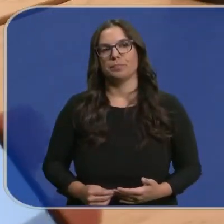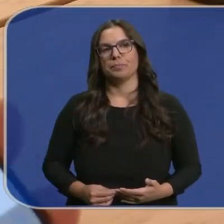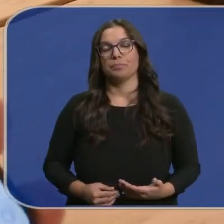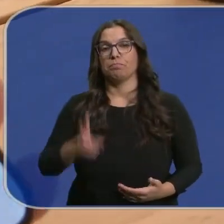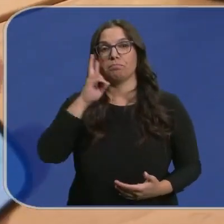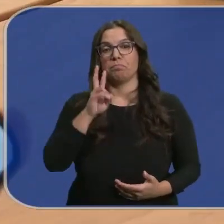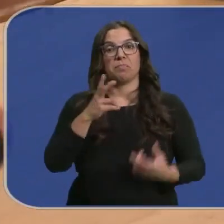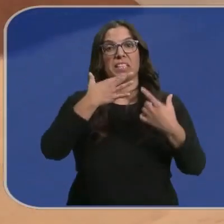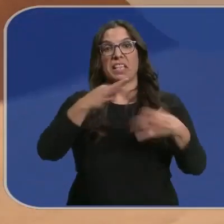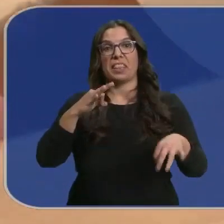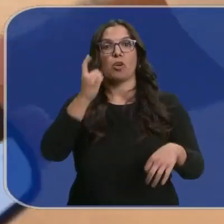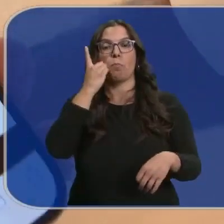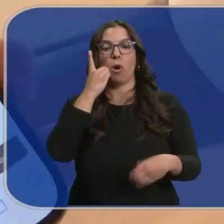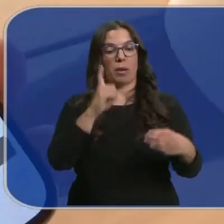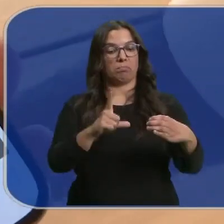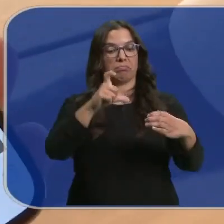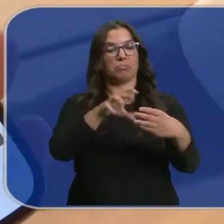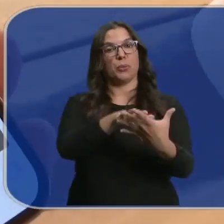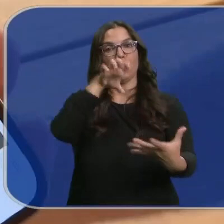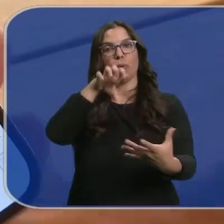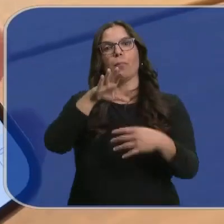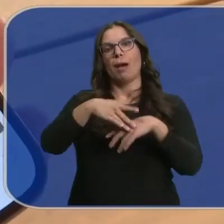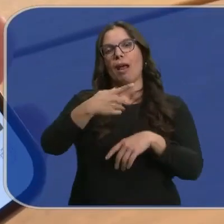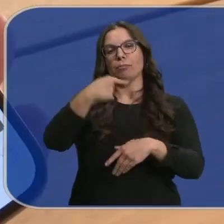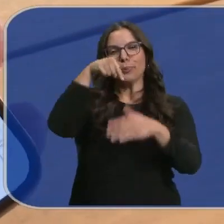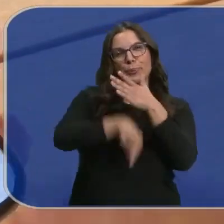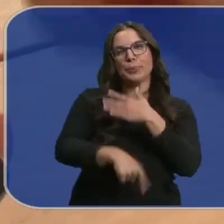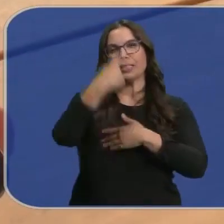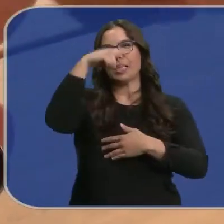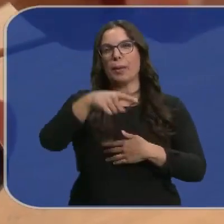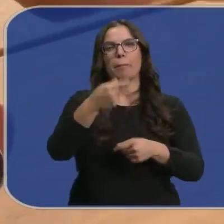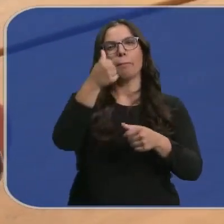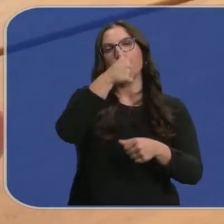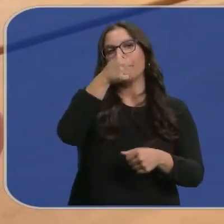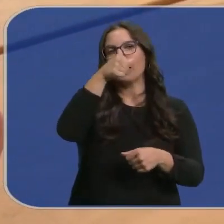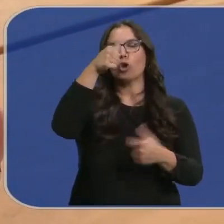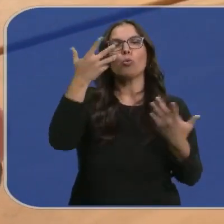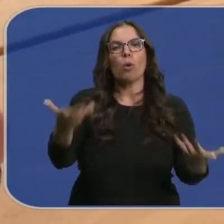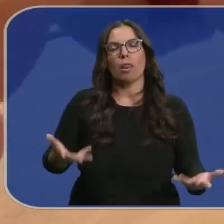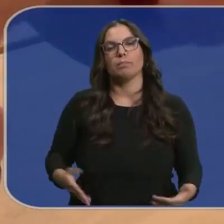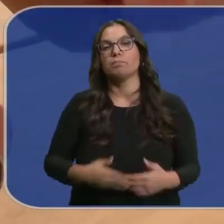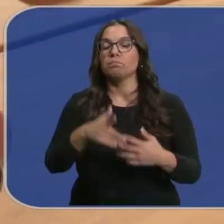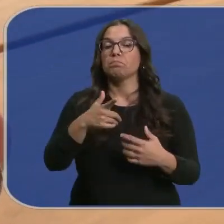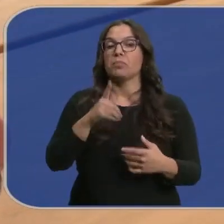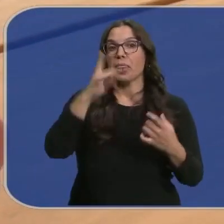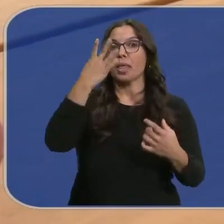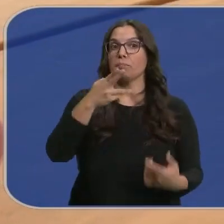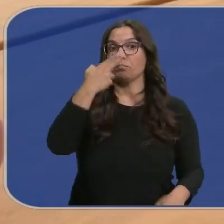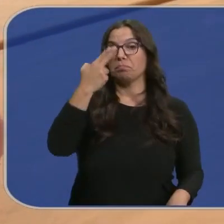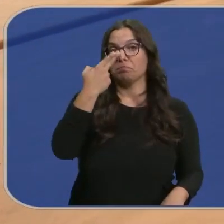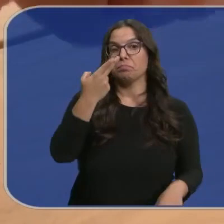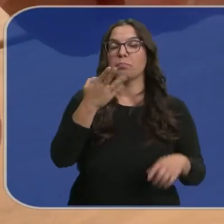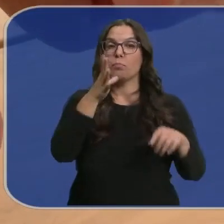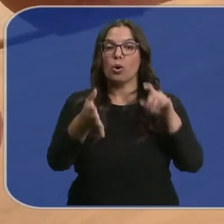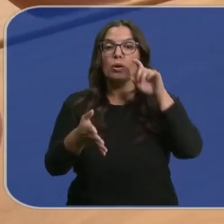Con este gesto podremos descubrir más sobre los vinos que consumimos. Es una medida muy interesante porque